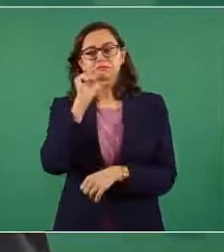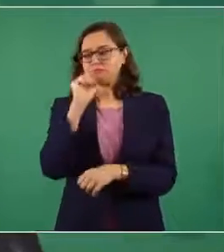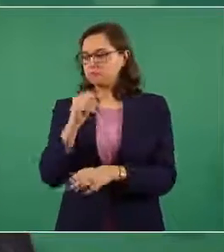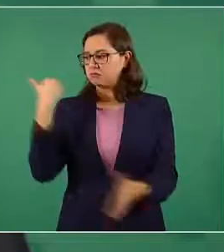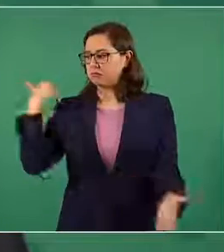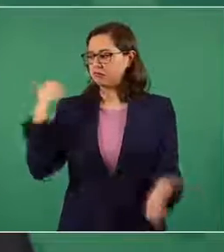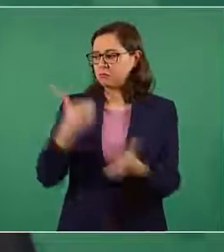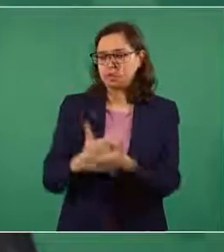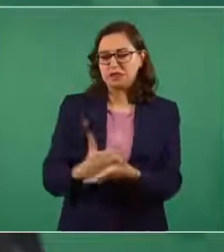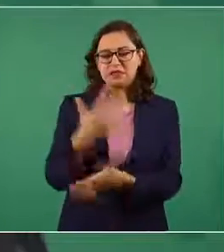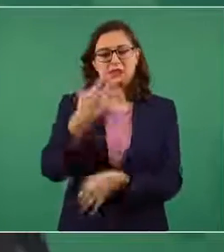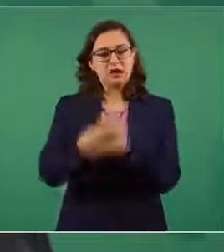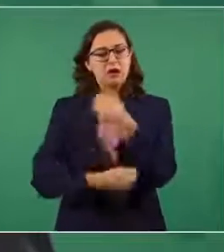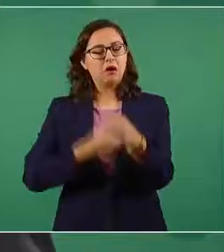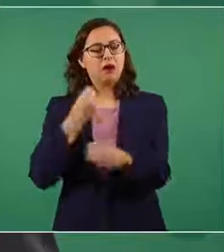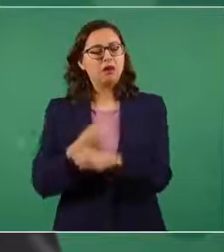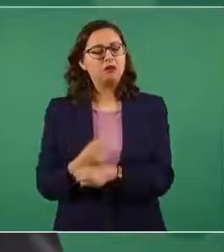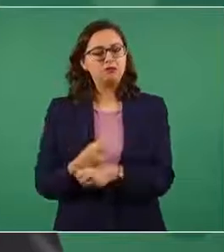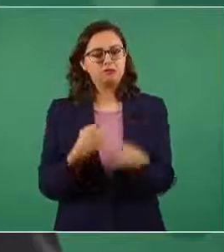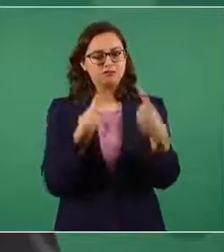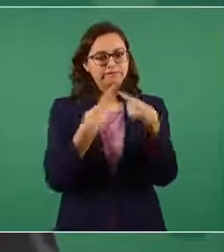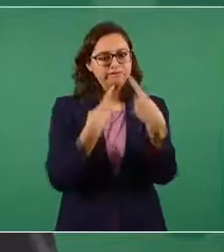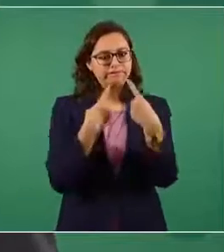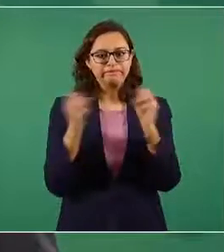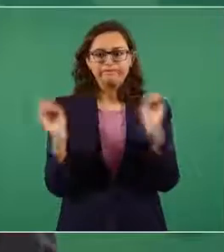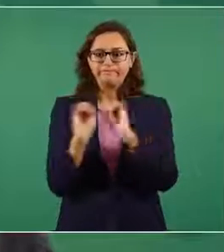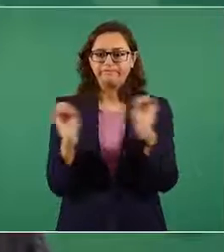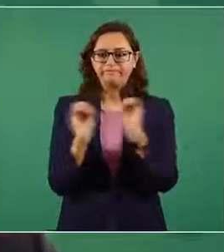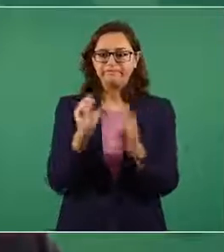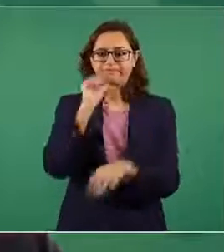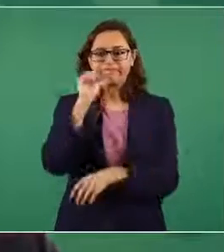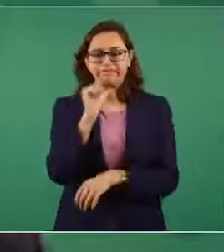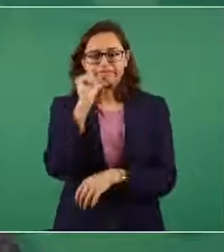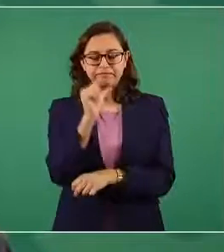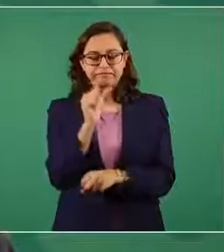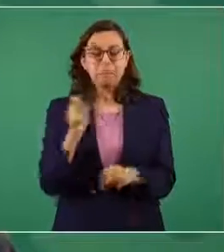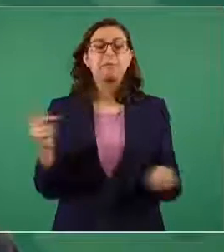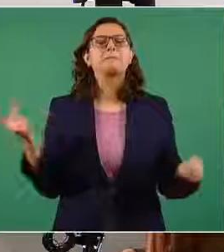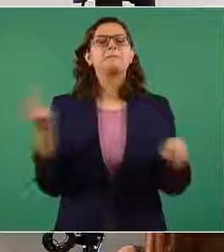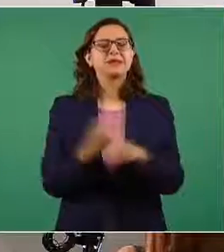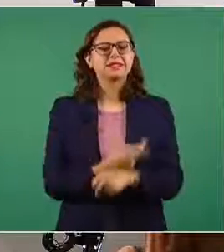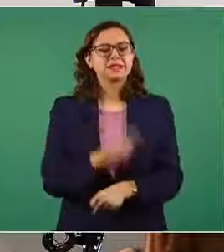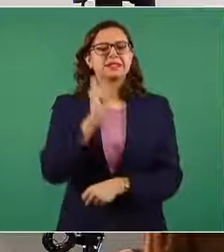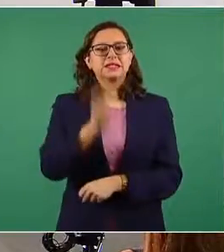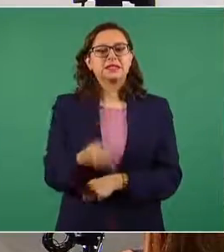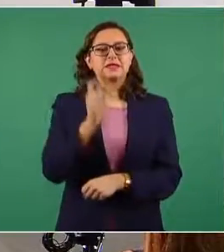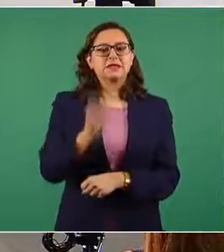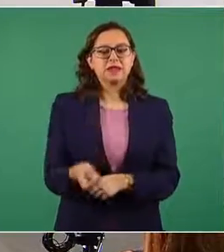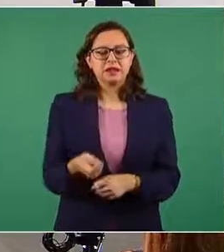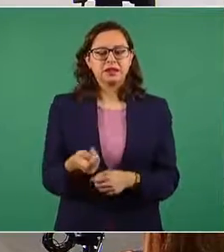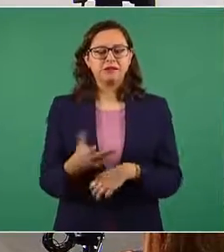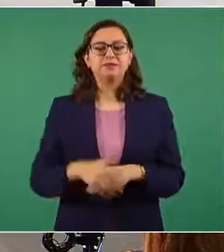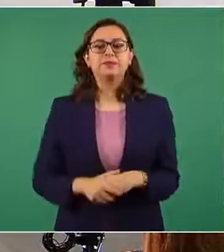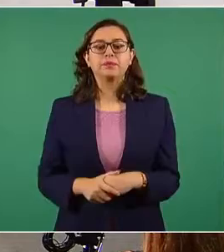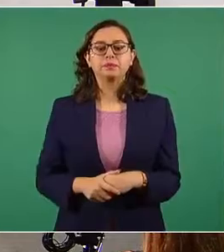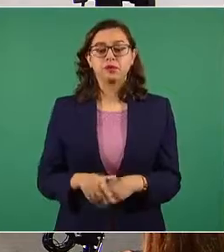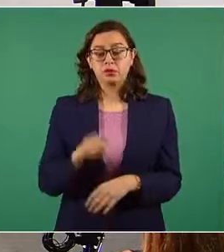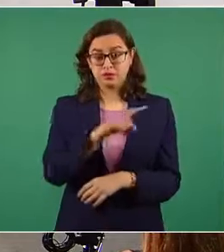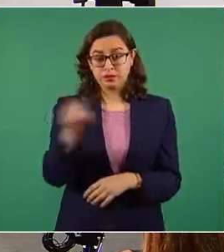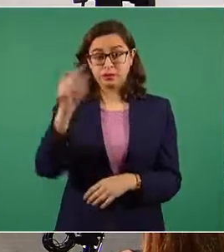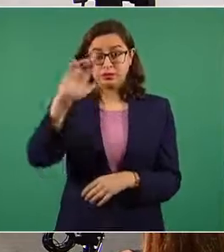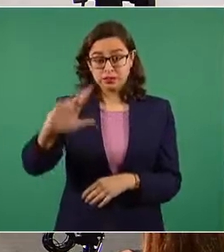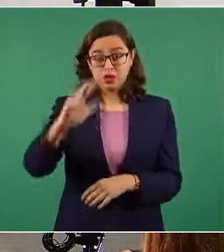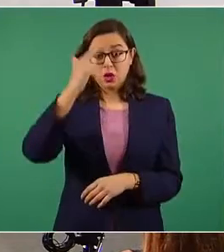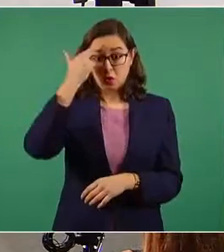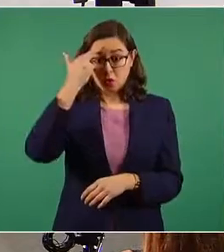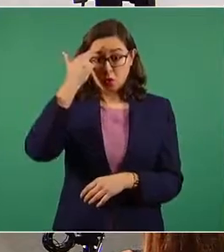¿En qué consiste ese diálogo? Bueno, ustedes recordarán que cuando vino la vicepresidenta, el presidente López Obrador le